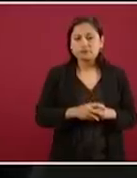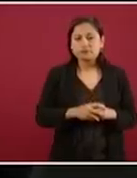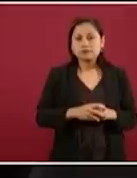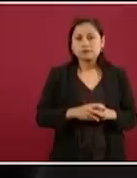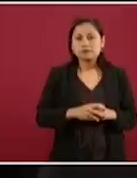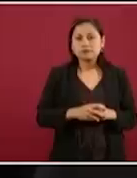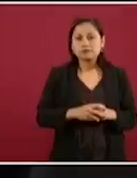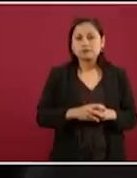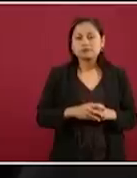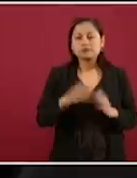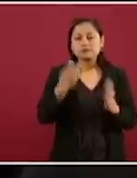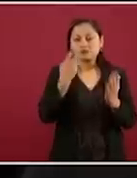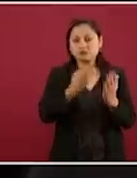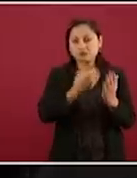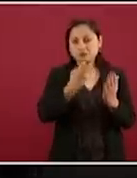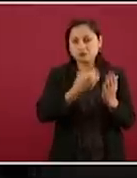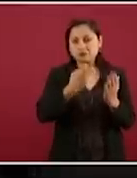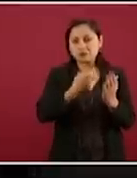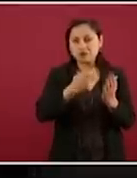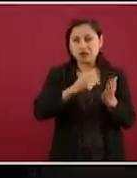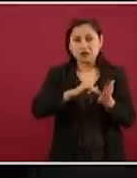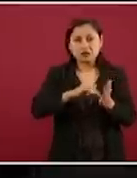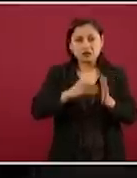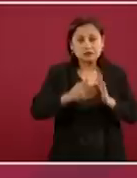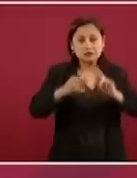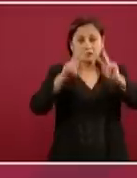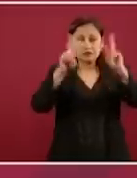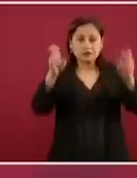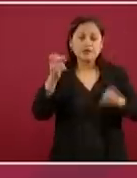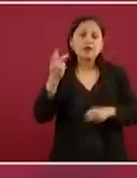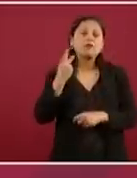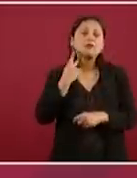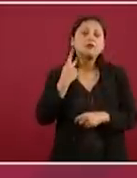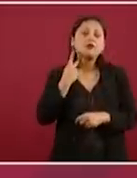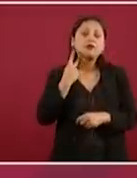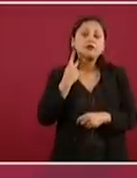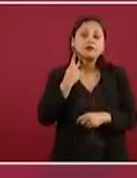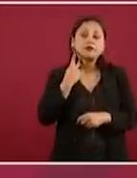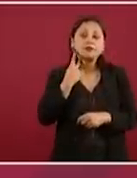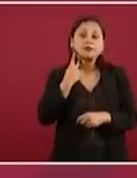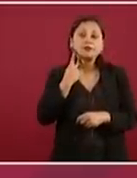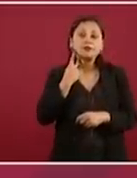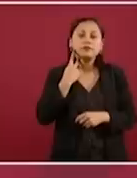situación política o de estrategia política,